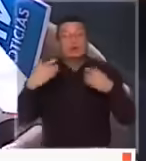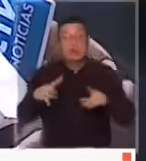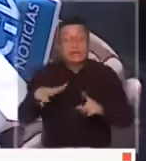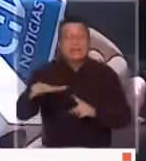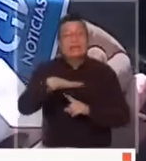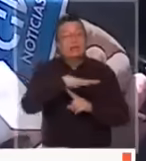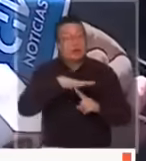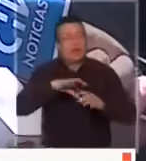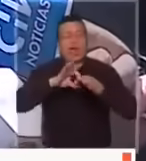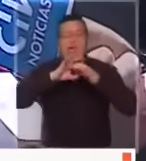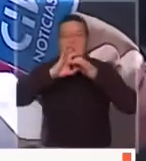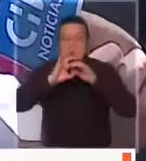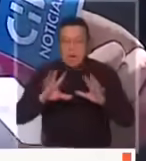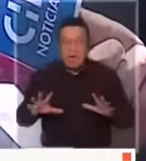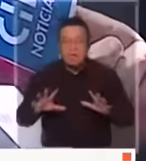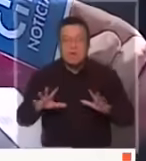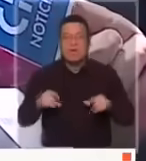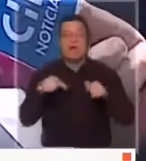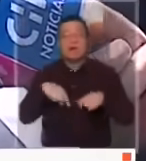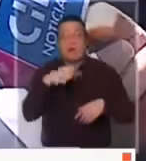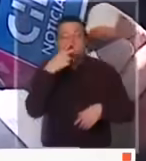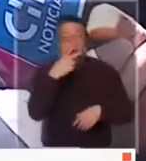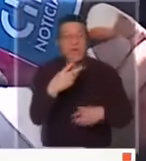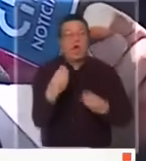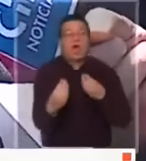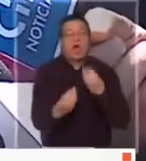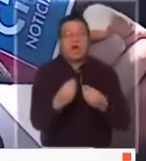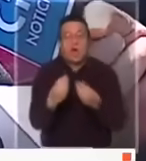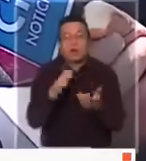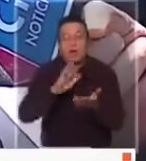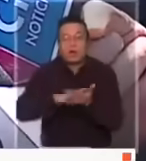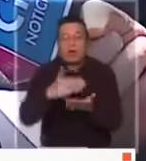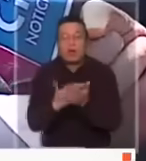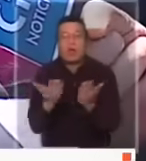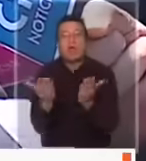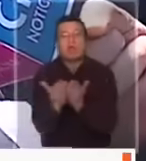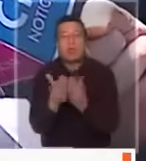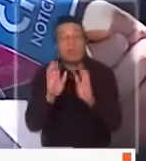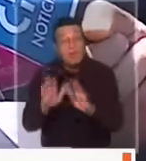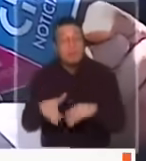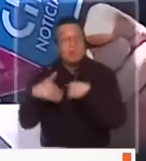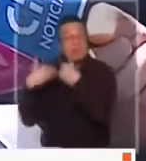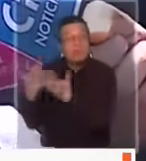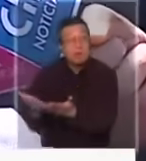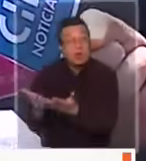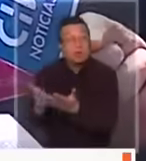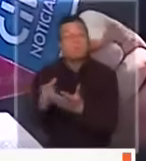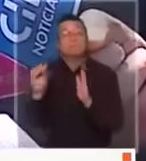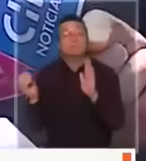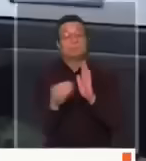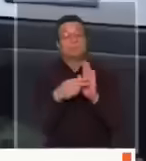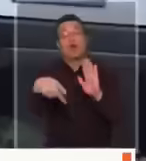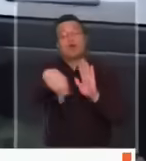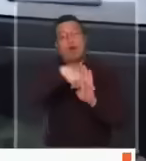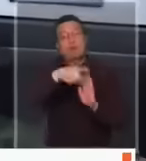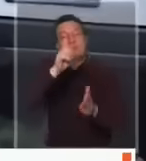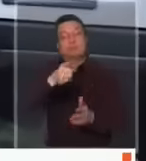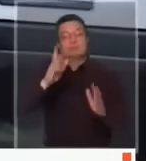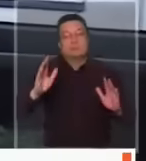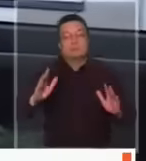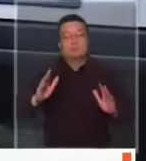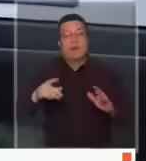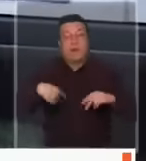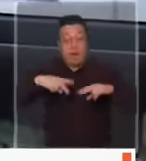de gravedad. Tenemos que ver cómo evoluciona la salud de nuestro estudiante y posterior a eso aplicaremos la normativa que corresponde. En medio de